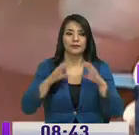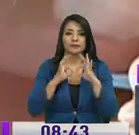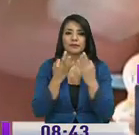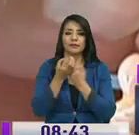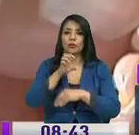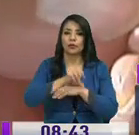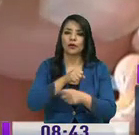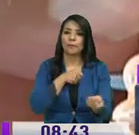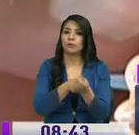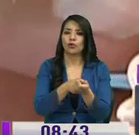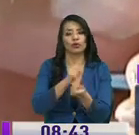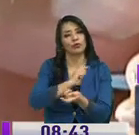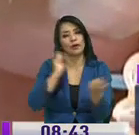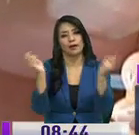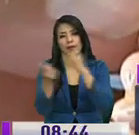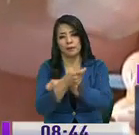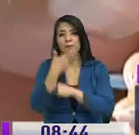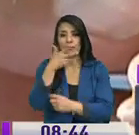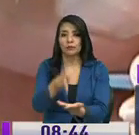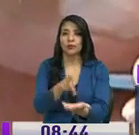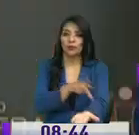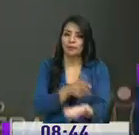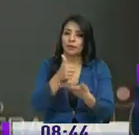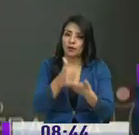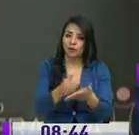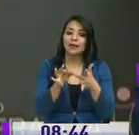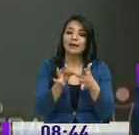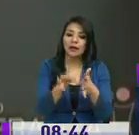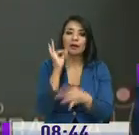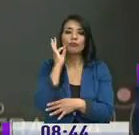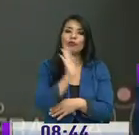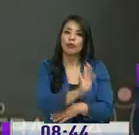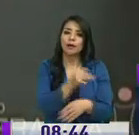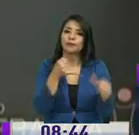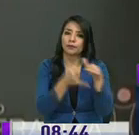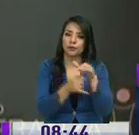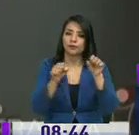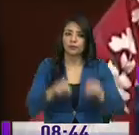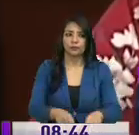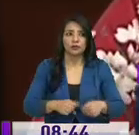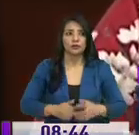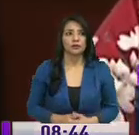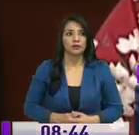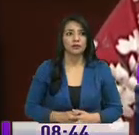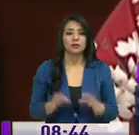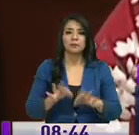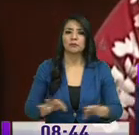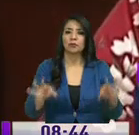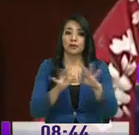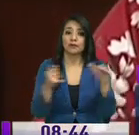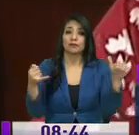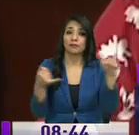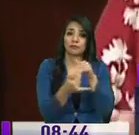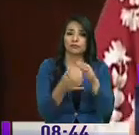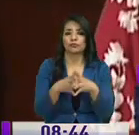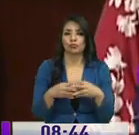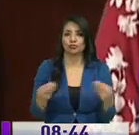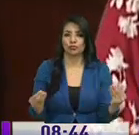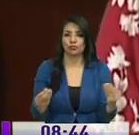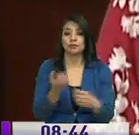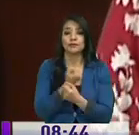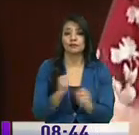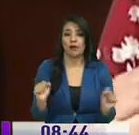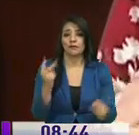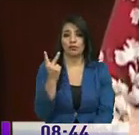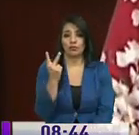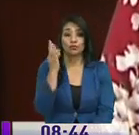se debería volcar a programas de ayuda y guía para mujeres víctimas de violación. Tenemos que sanar es la violación y salvar a las dos